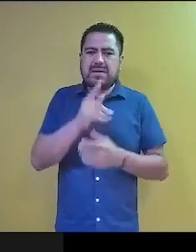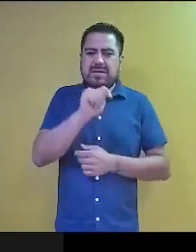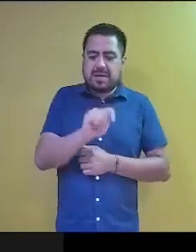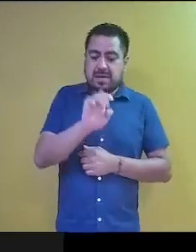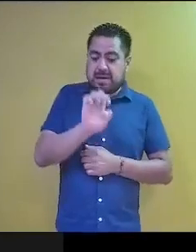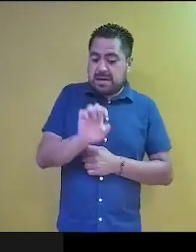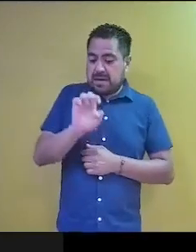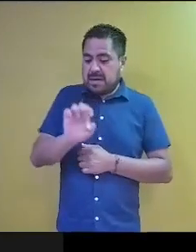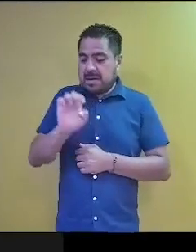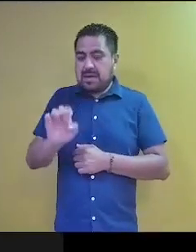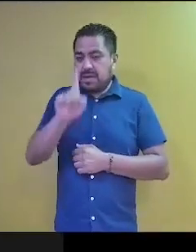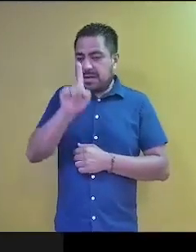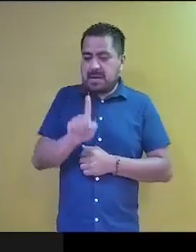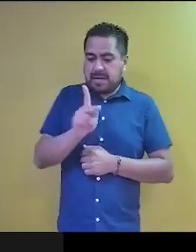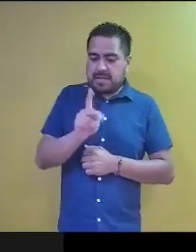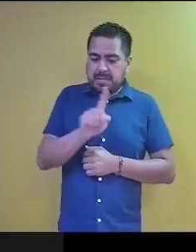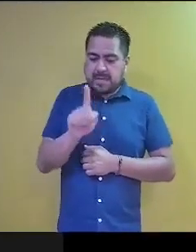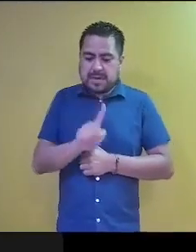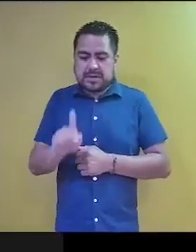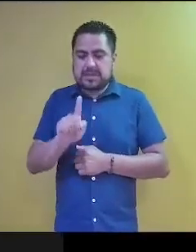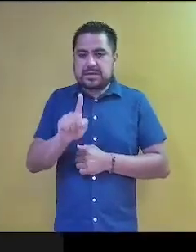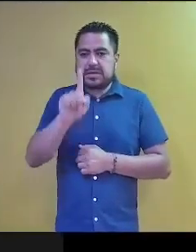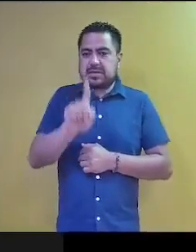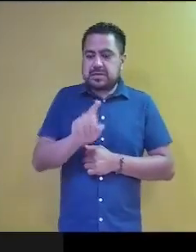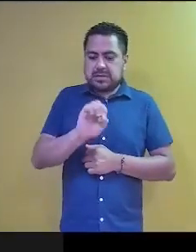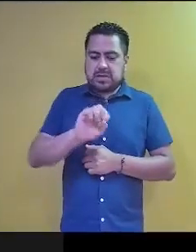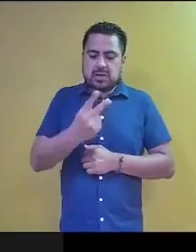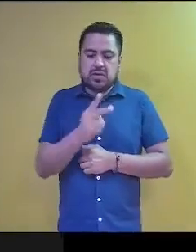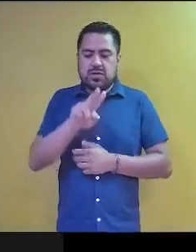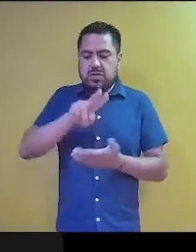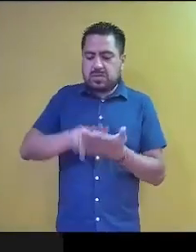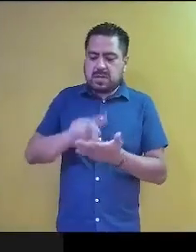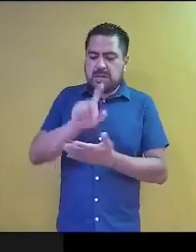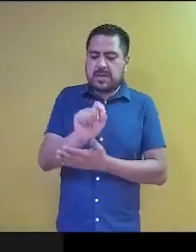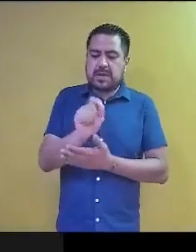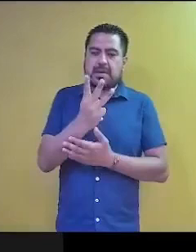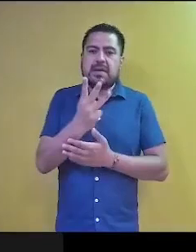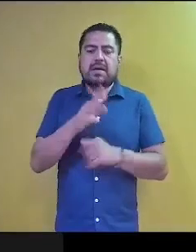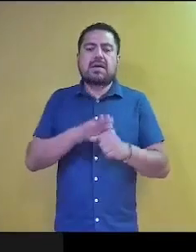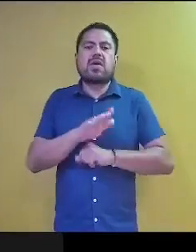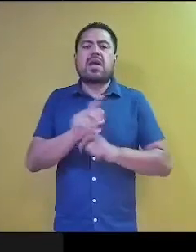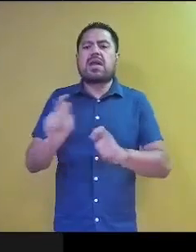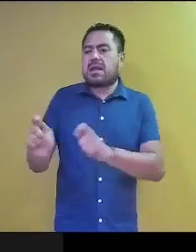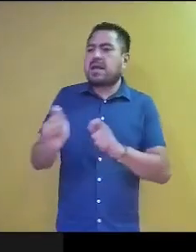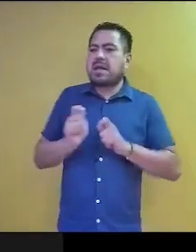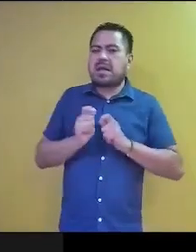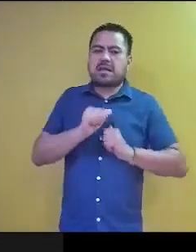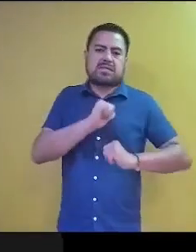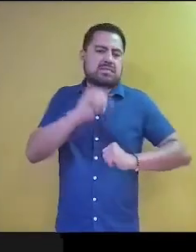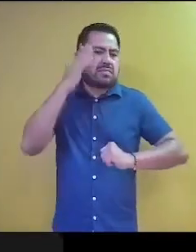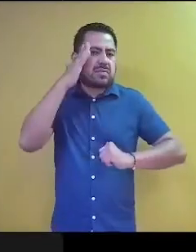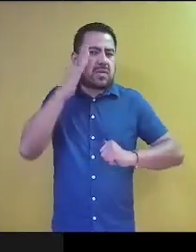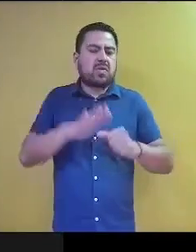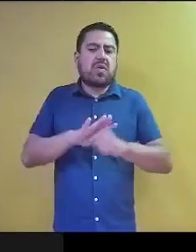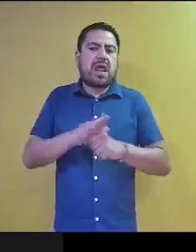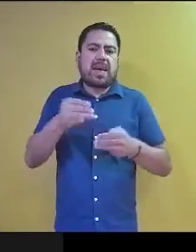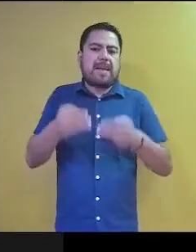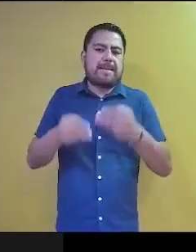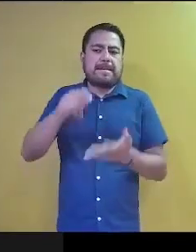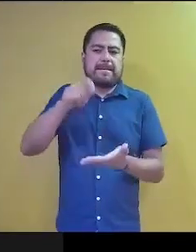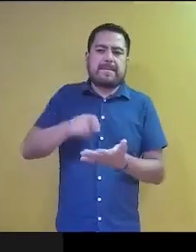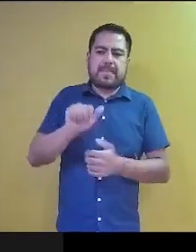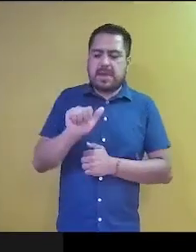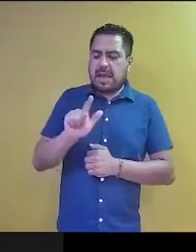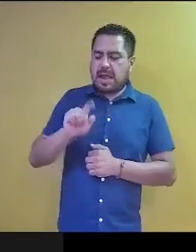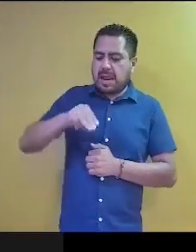TEE, diagonal PES, diagonal 002, diagonal 2023, que fue turnado a la ponencia a cargo de la magistrada